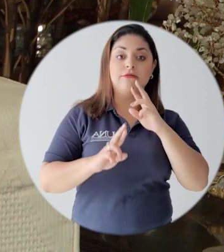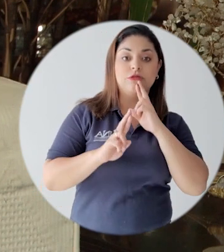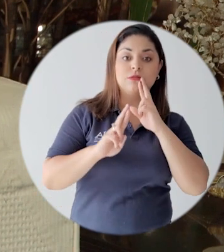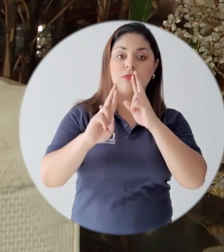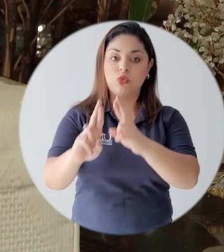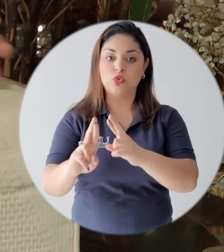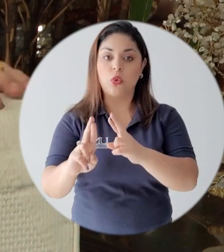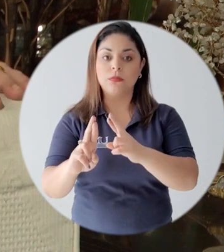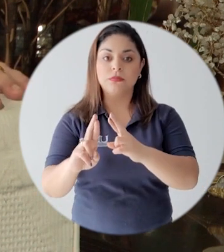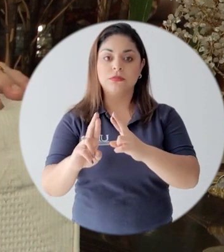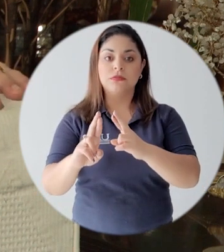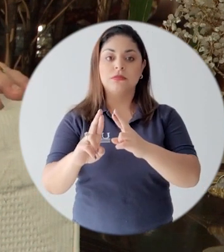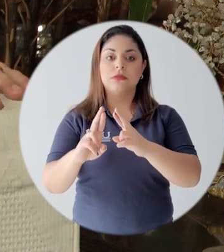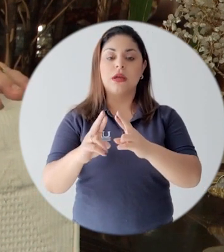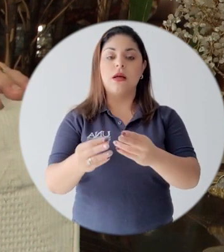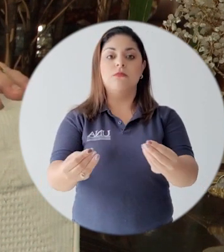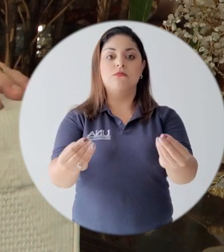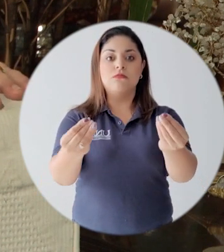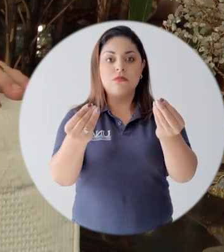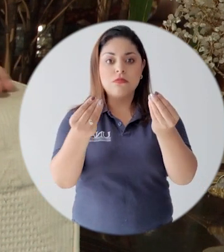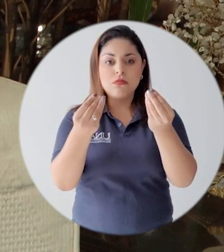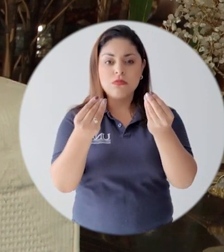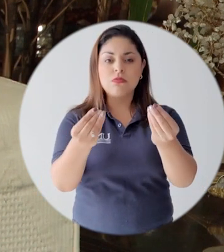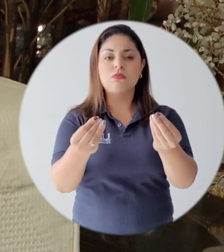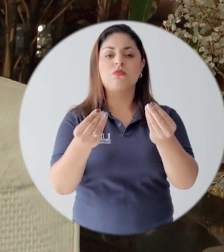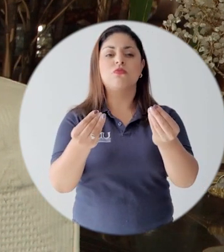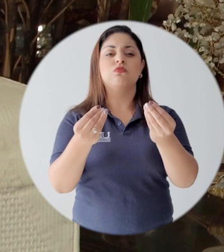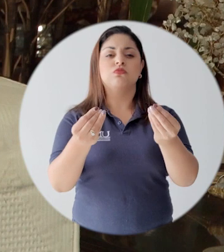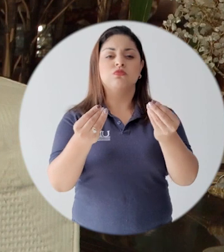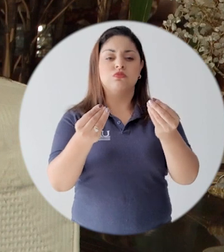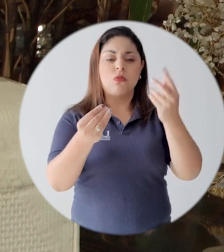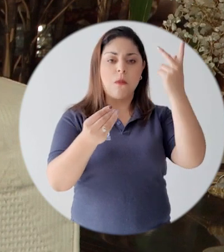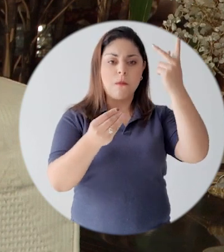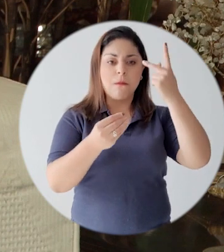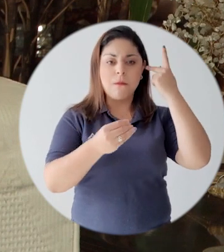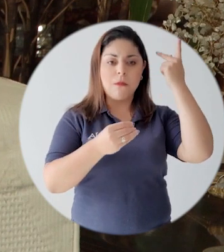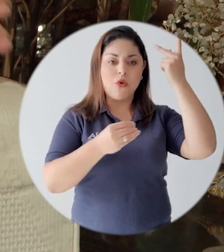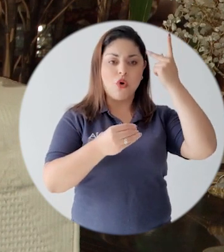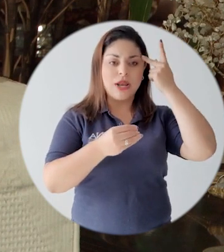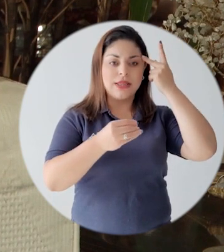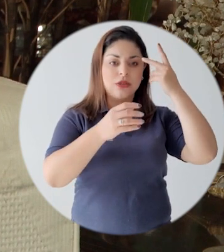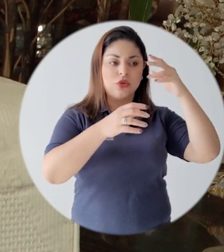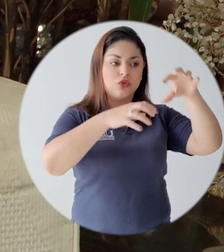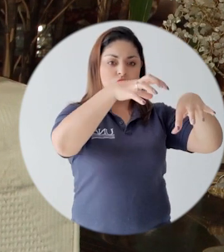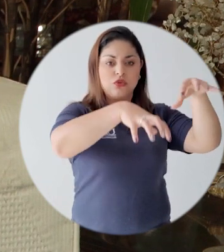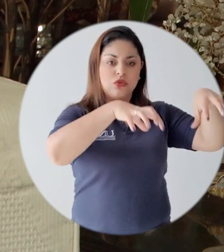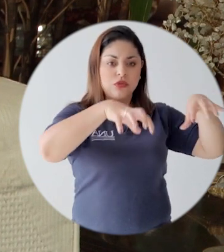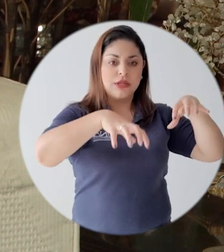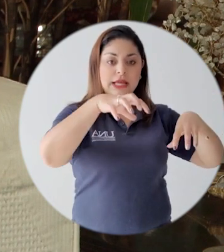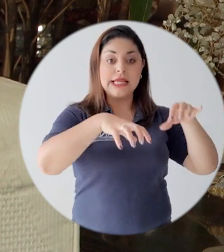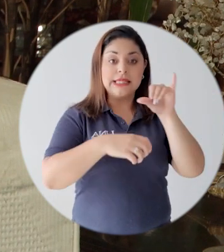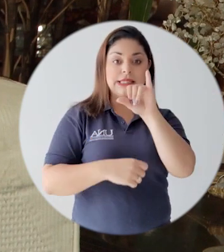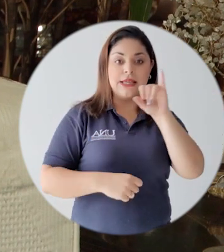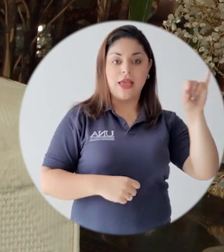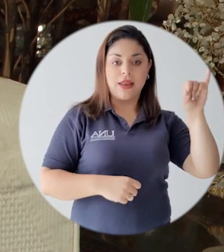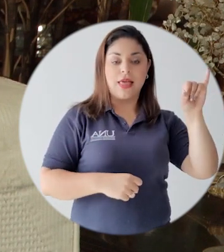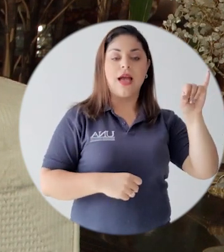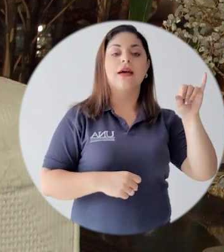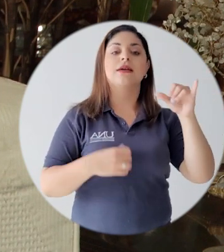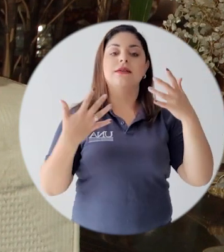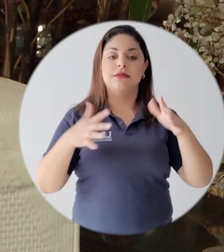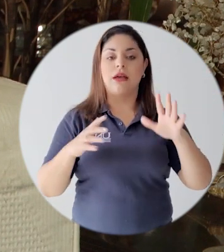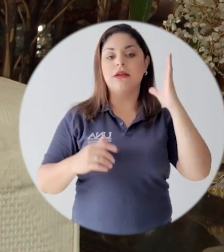Como respuesta a la excesiva politización de izquierda que había comenzado a sufrir